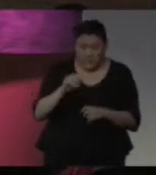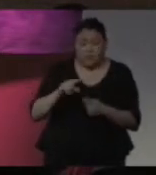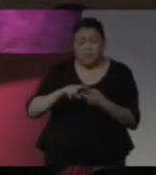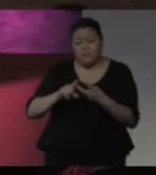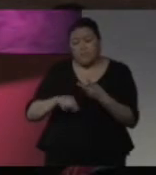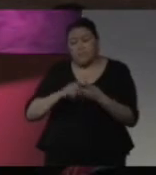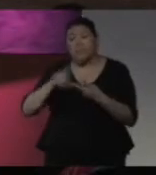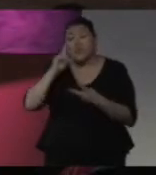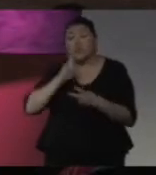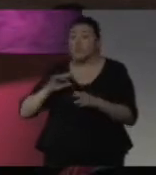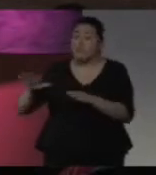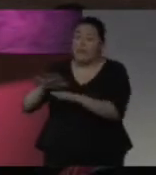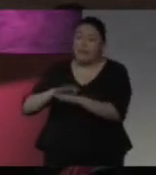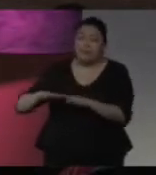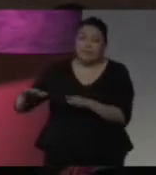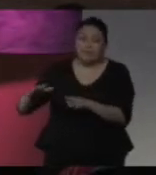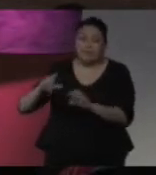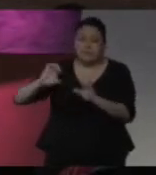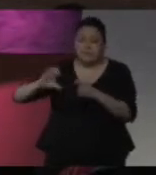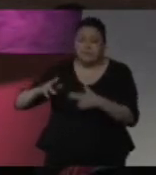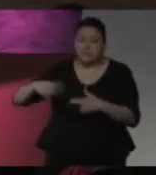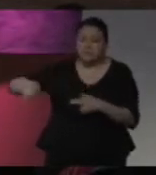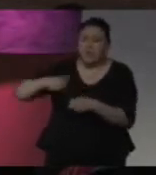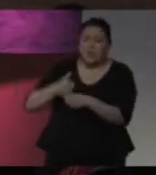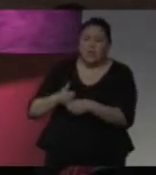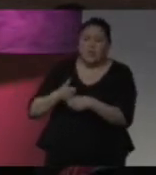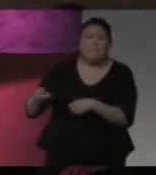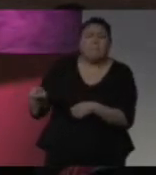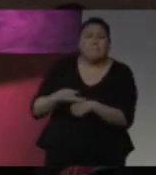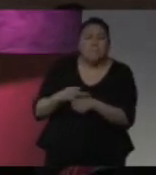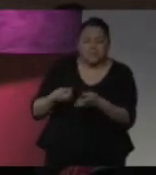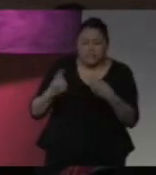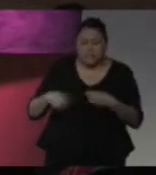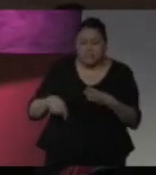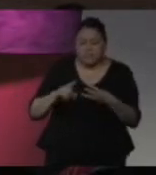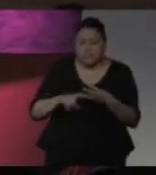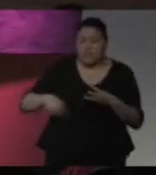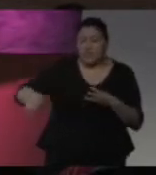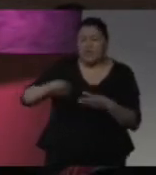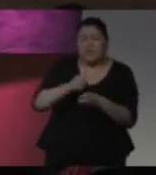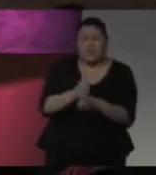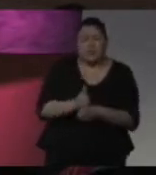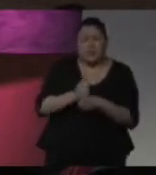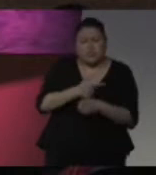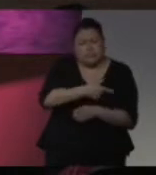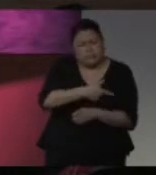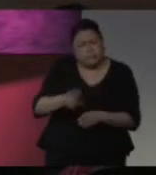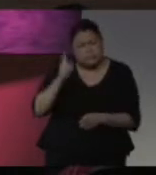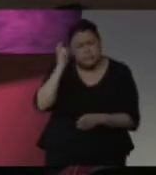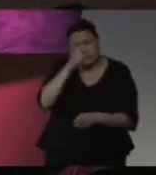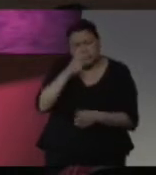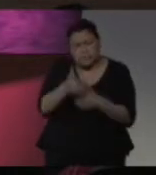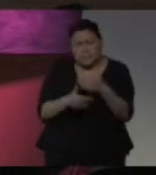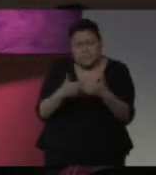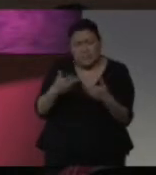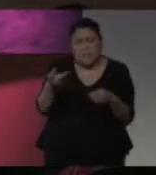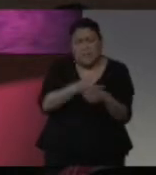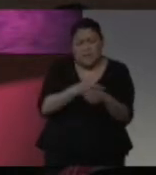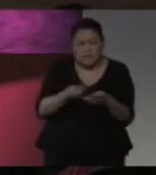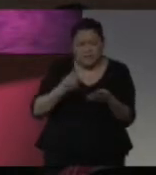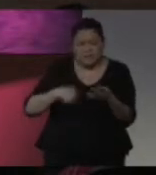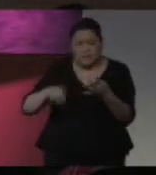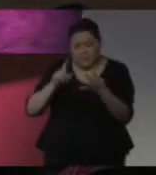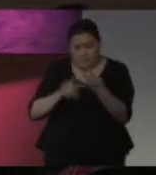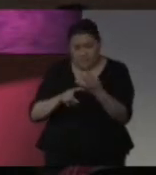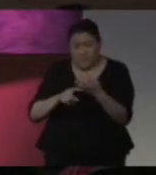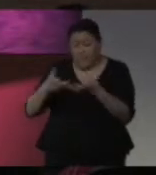Marginales de Chiapas Frente a la Crisis, Reproducción Social de la Marginalidad, Construcción del Movimiento en Defensa de la Tierra